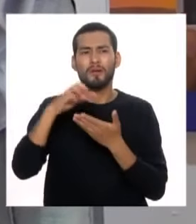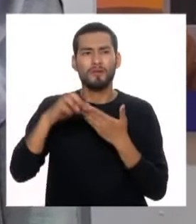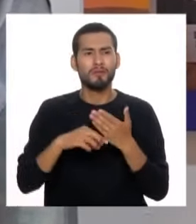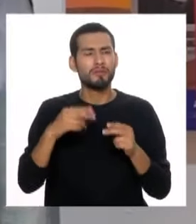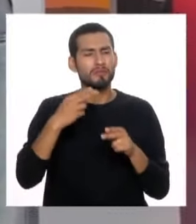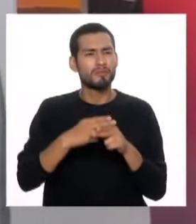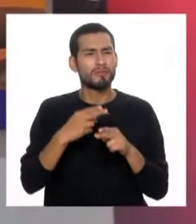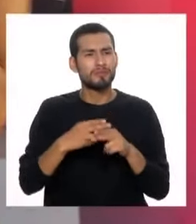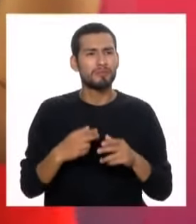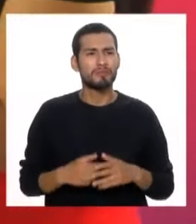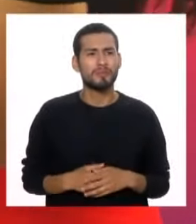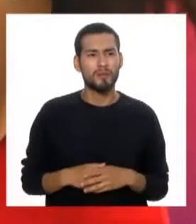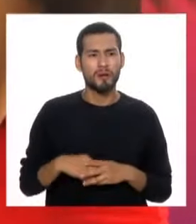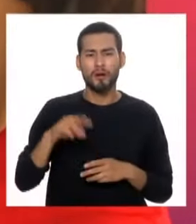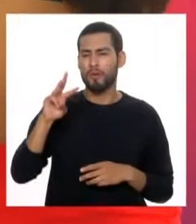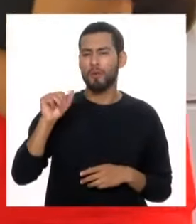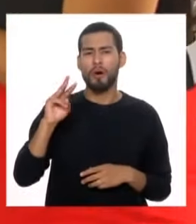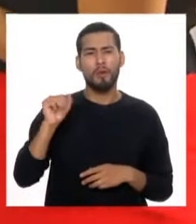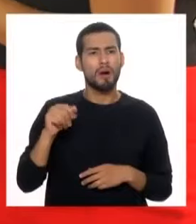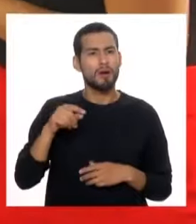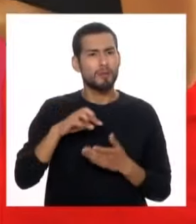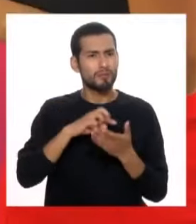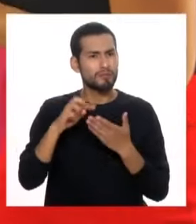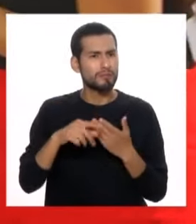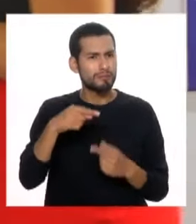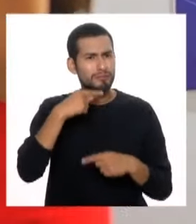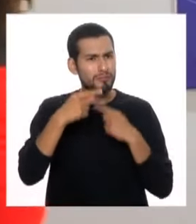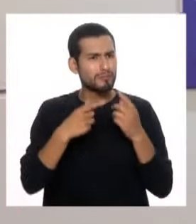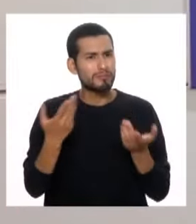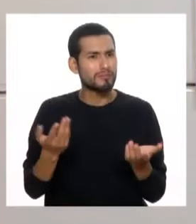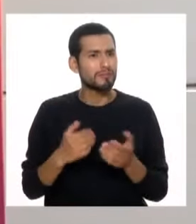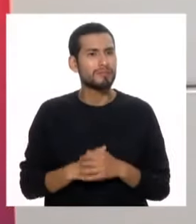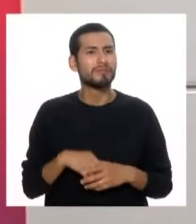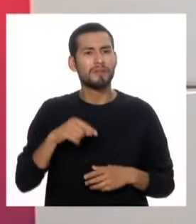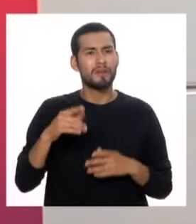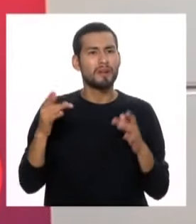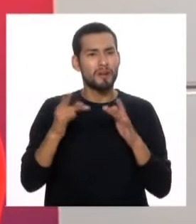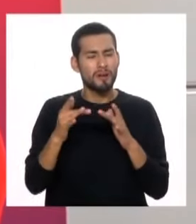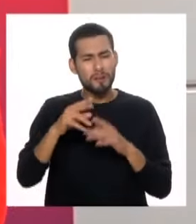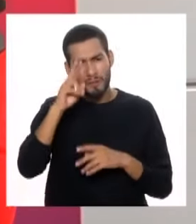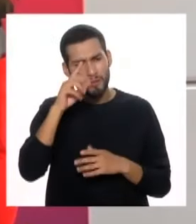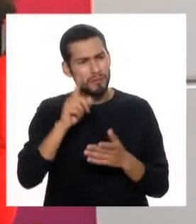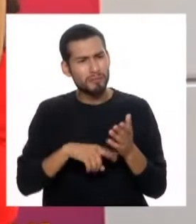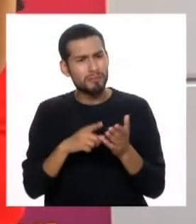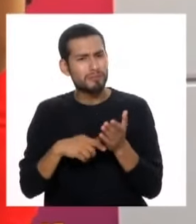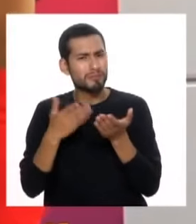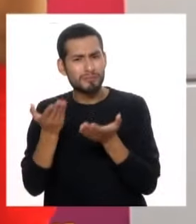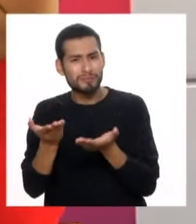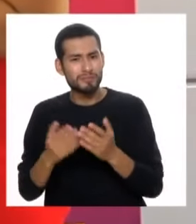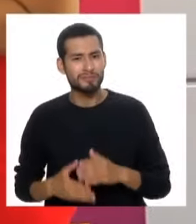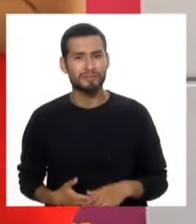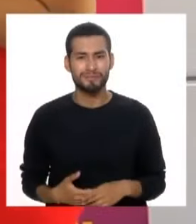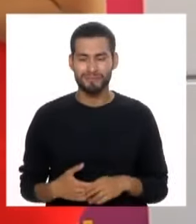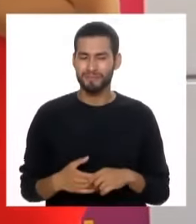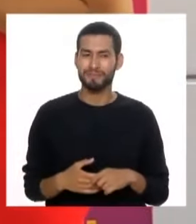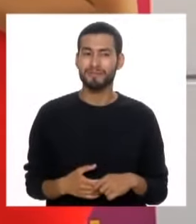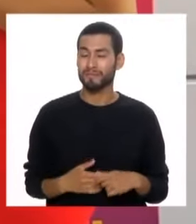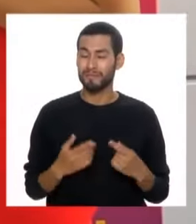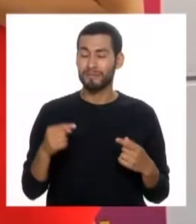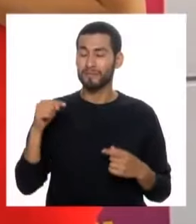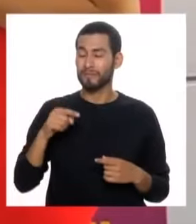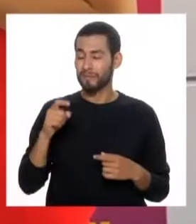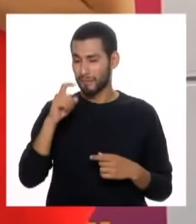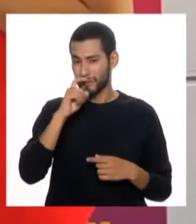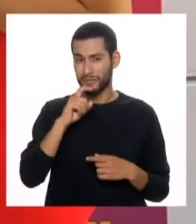que se llama Guagua, Proyecto Guagua. Coméntanos qué tal, bienvenida a Conecta Perú, ¿en qué consiste? Bueno, más que todo el